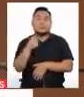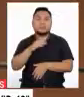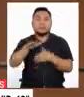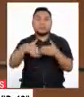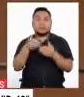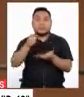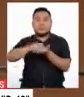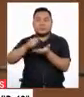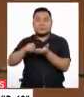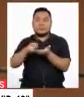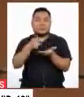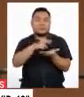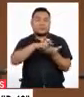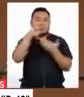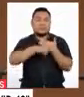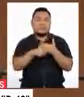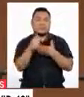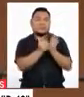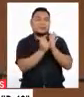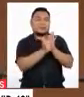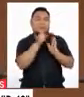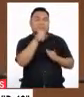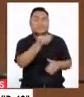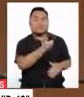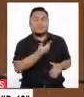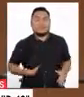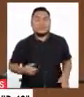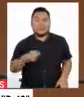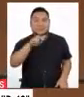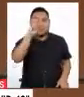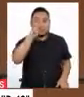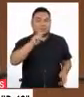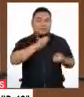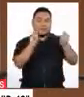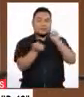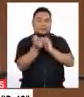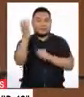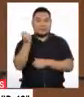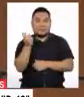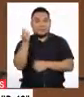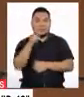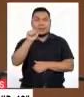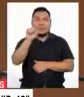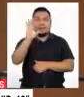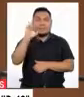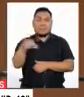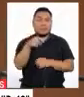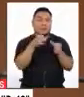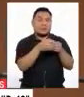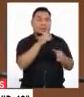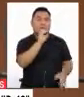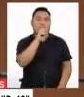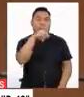archivamiento de la ley que pretendía, una reforma en el sistema de pensiones,